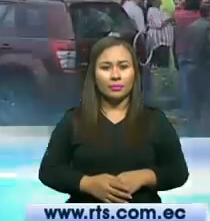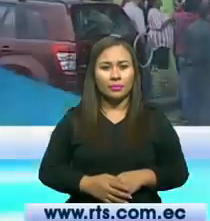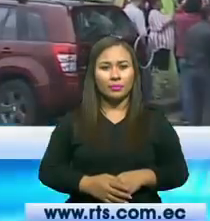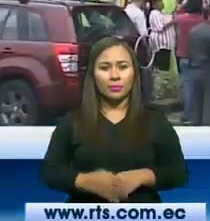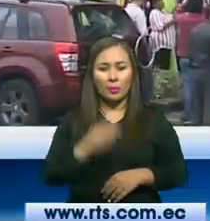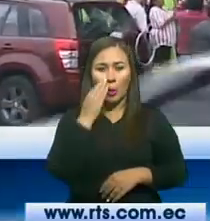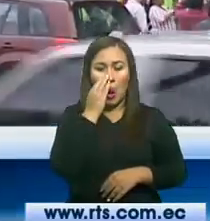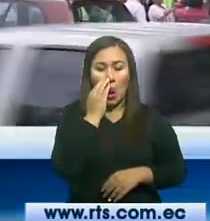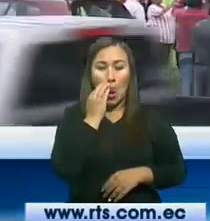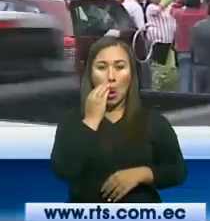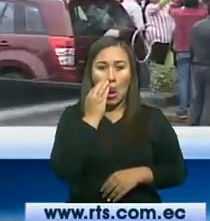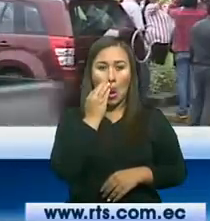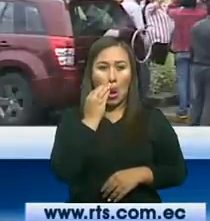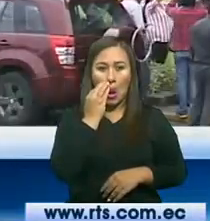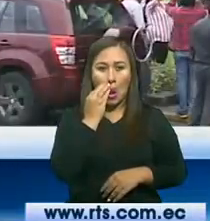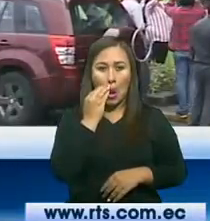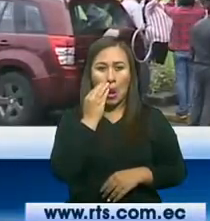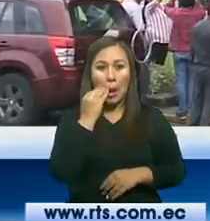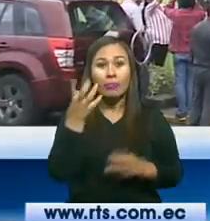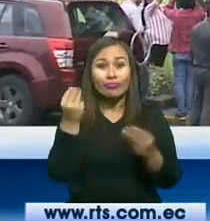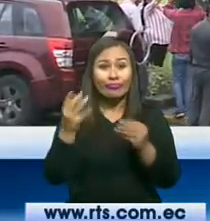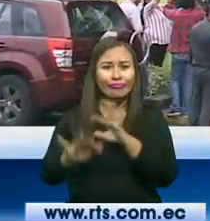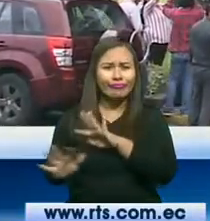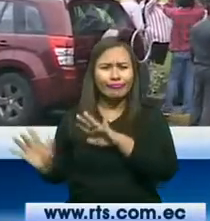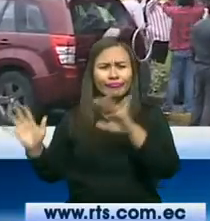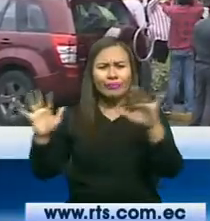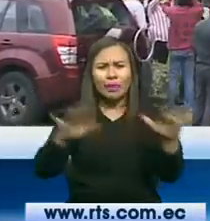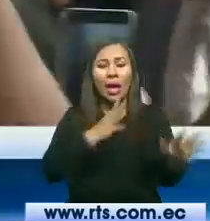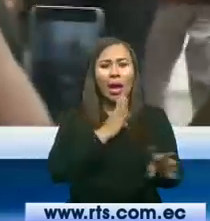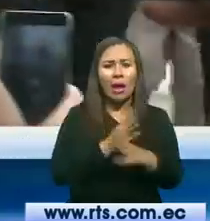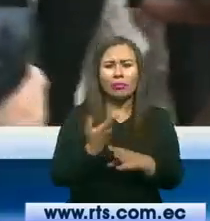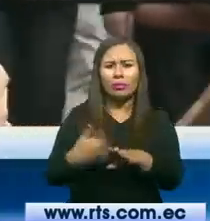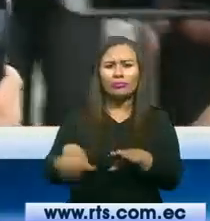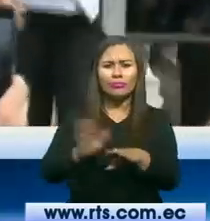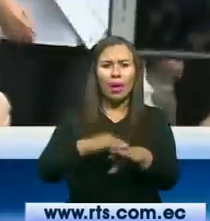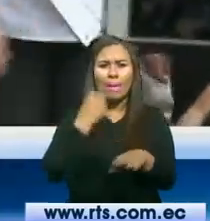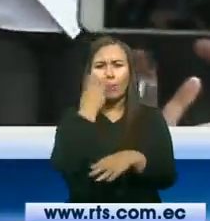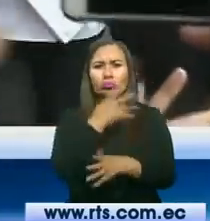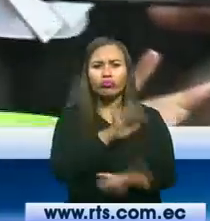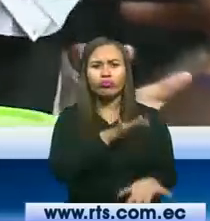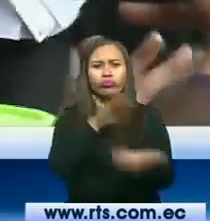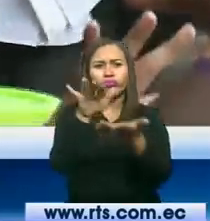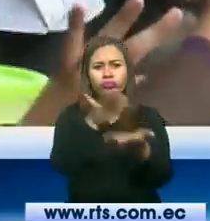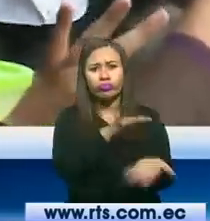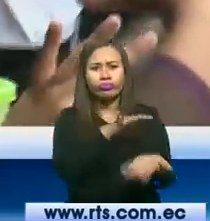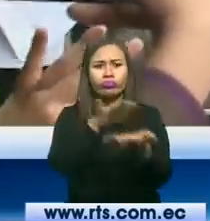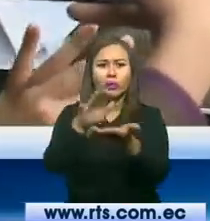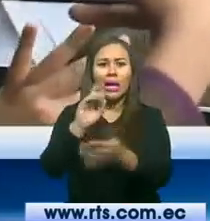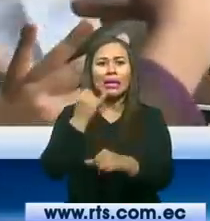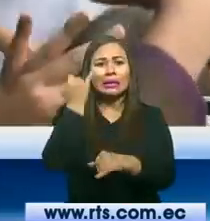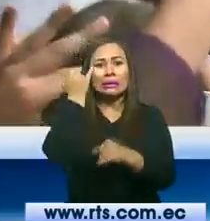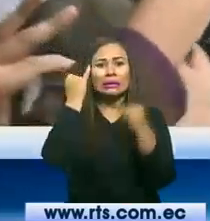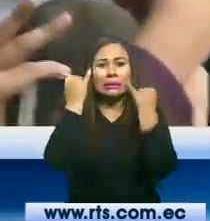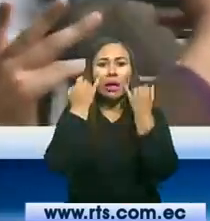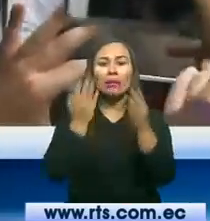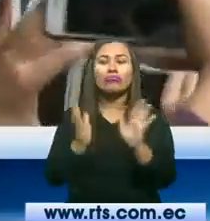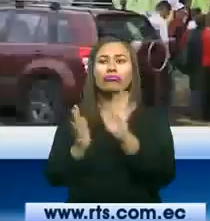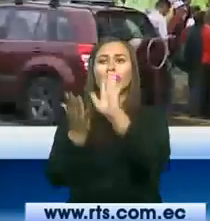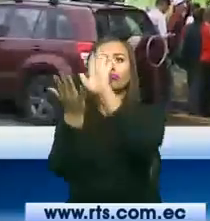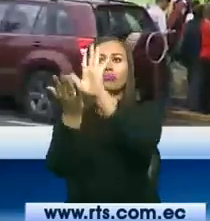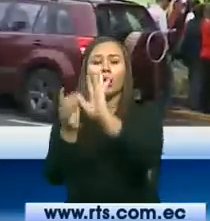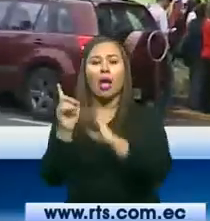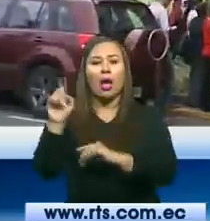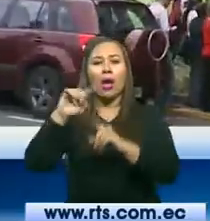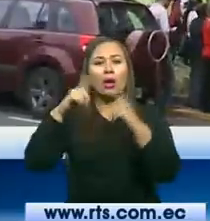Fueron varios recursos presentados por legisladores de Alianza País y dirigentes del partido de gobierno ante la Corte Constitucional en contra de al menos